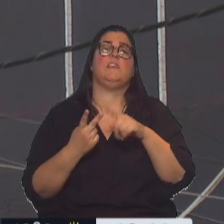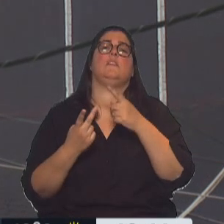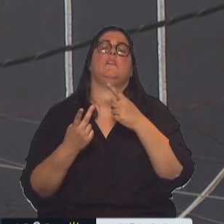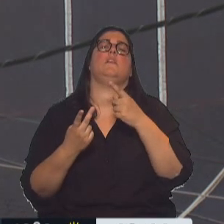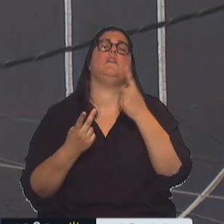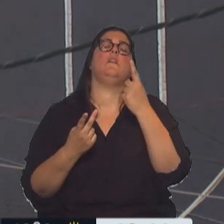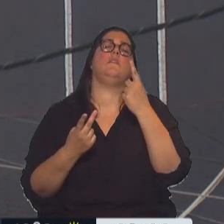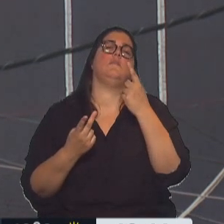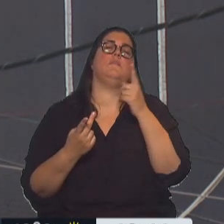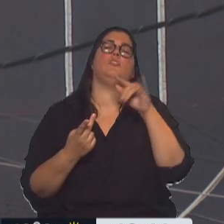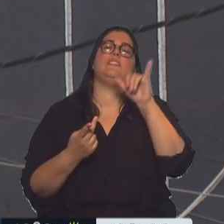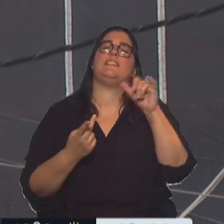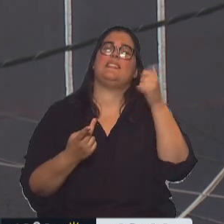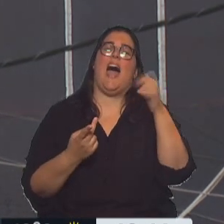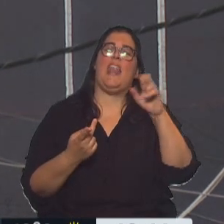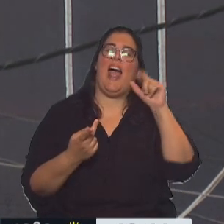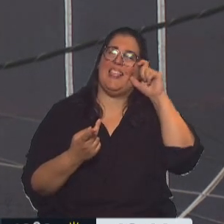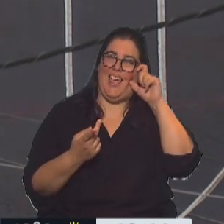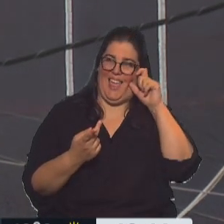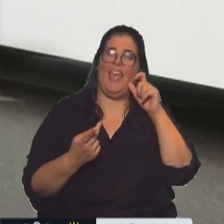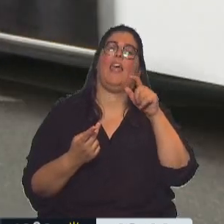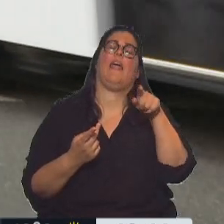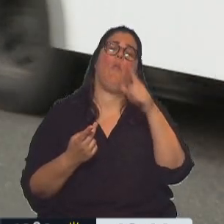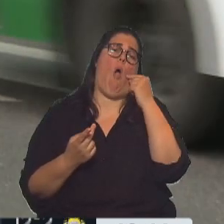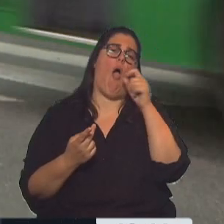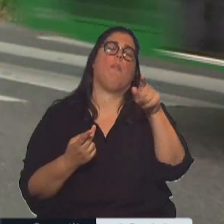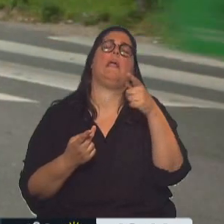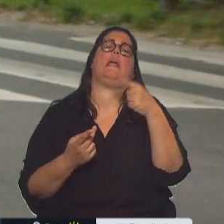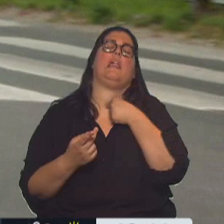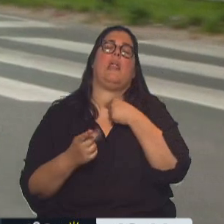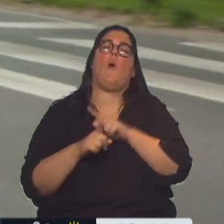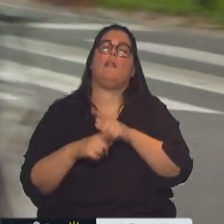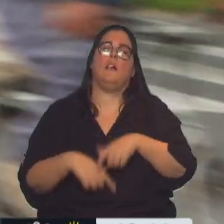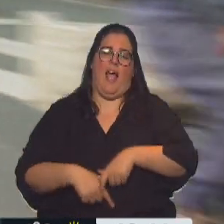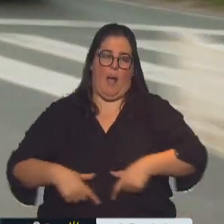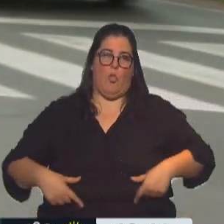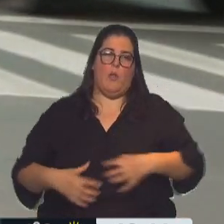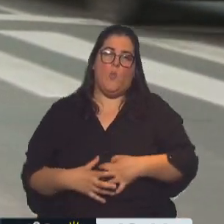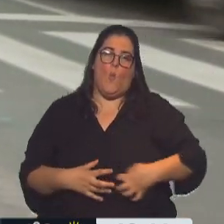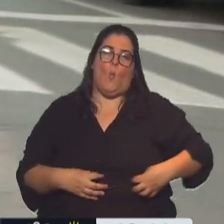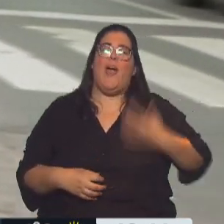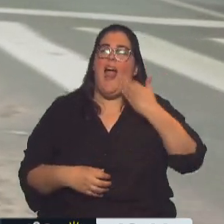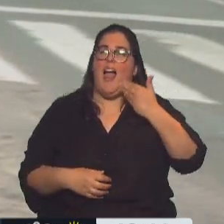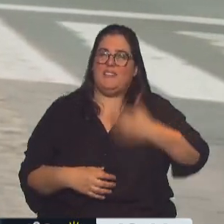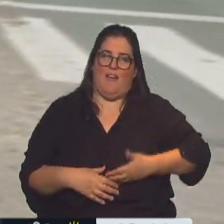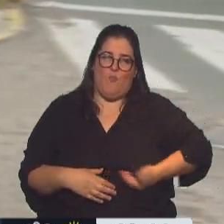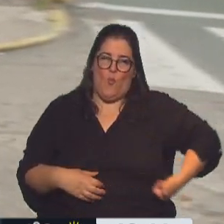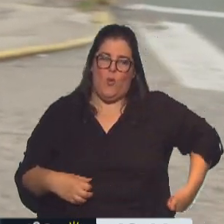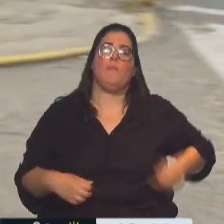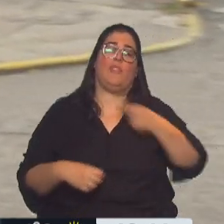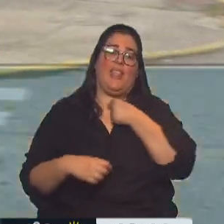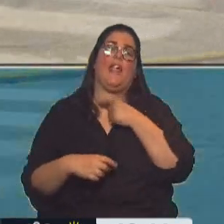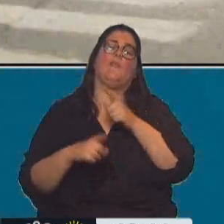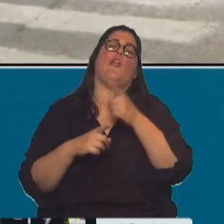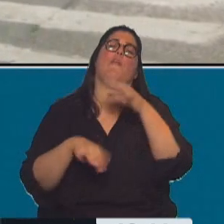ciudadano apellido Zárate, sí, que intentó hacerse una liposucción en la zona abdominal, tuvo complicaciones, atribuirle a